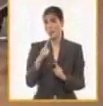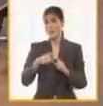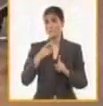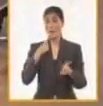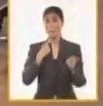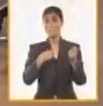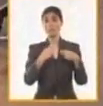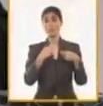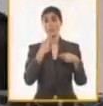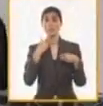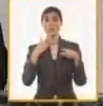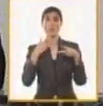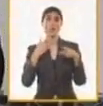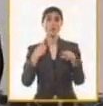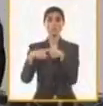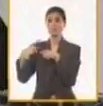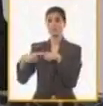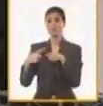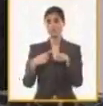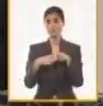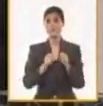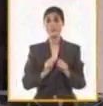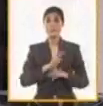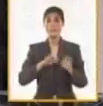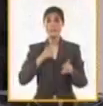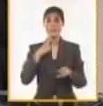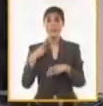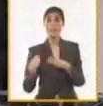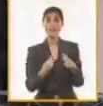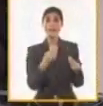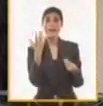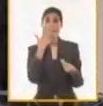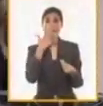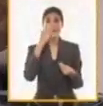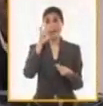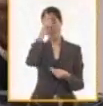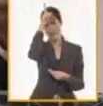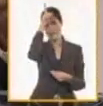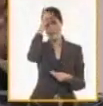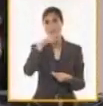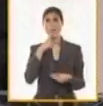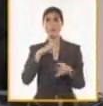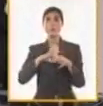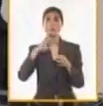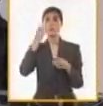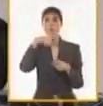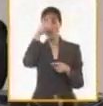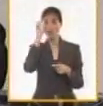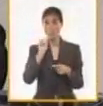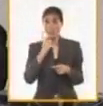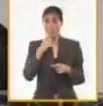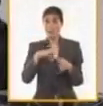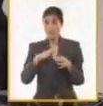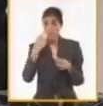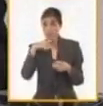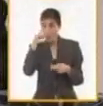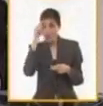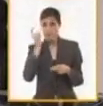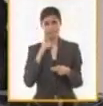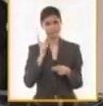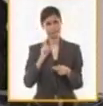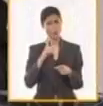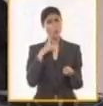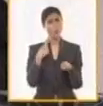alemanas. Socio fiable para recibir el gas y otros recursos energéticos, no era solo el gas, el gas era el más visible y además